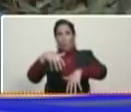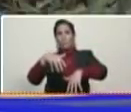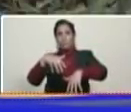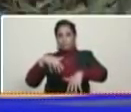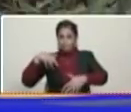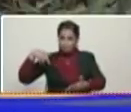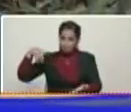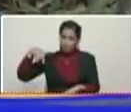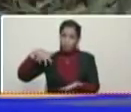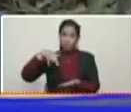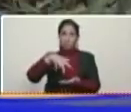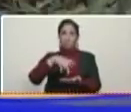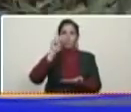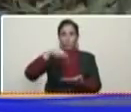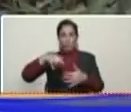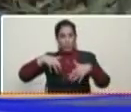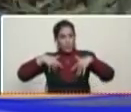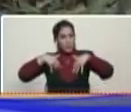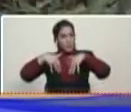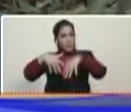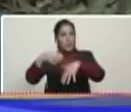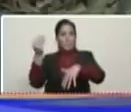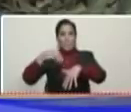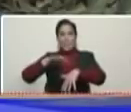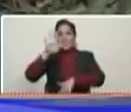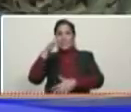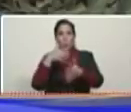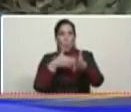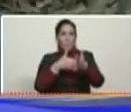más de 5.000 kilómetros,